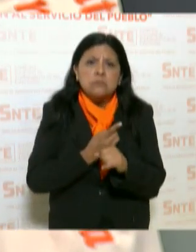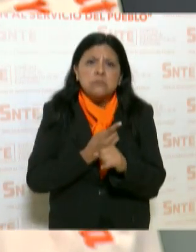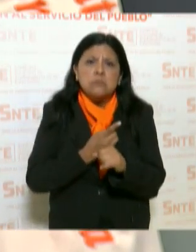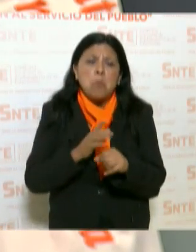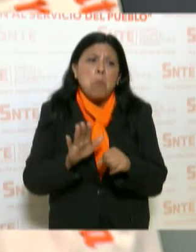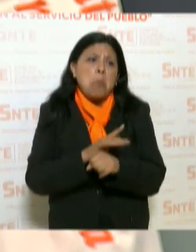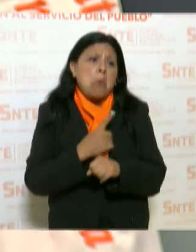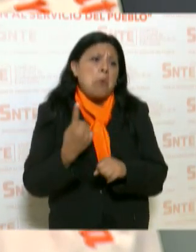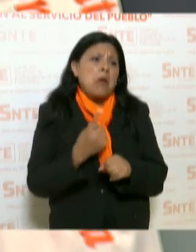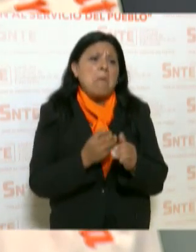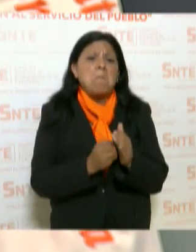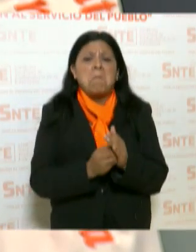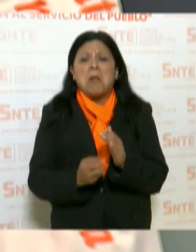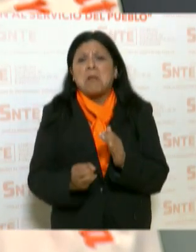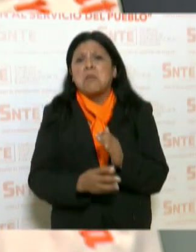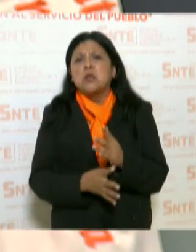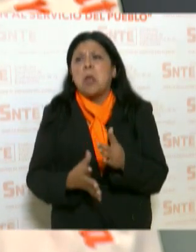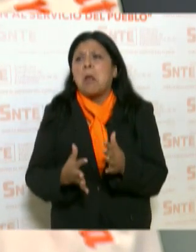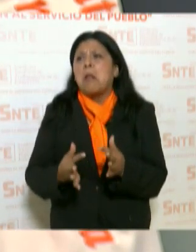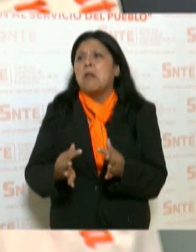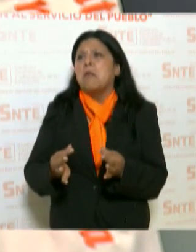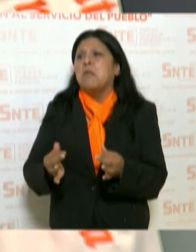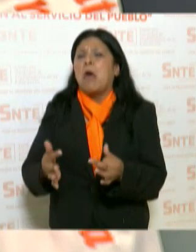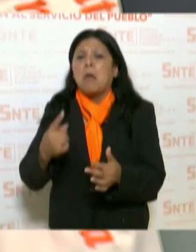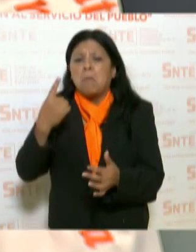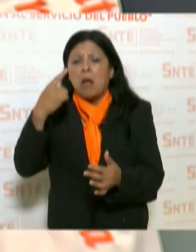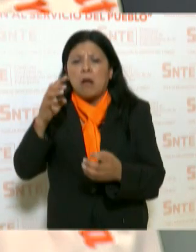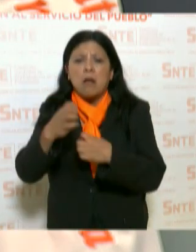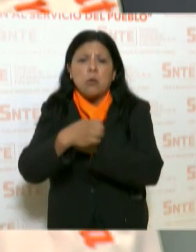pretexto de la calidad de la educación,